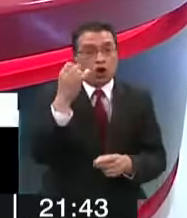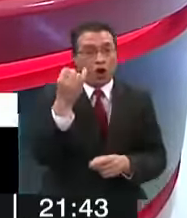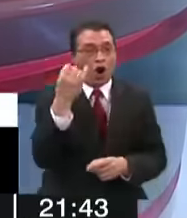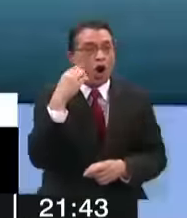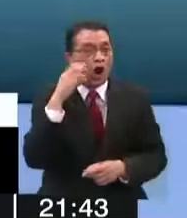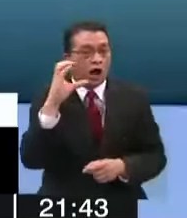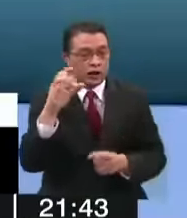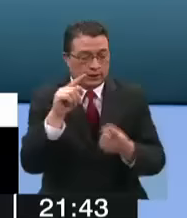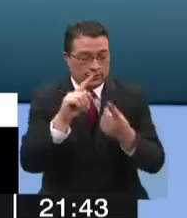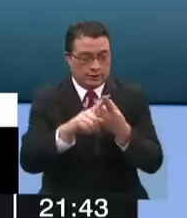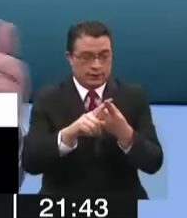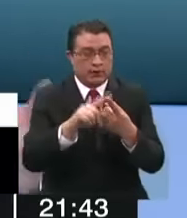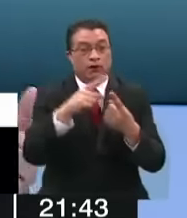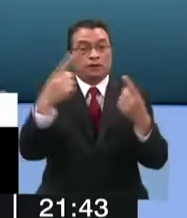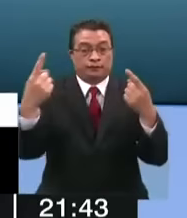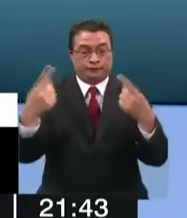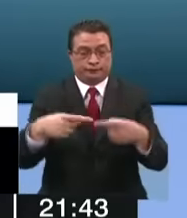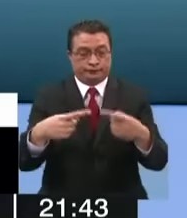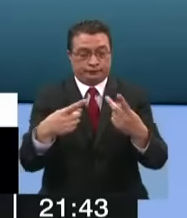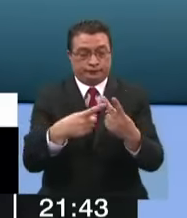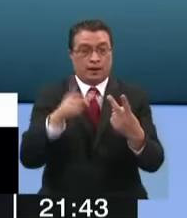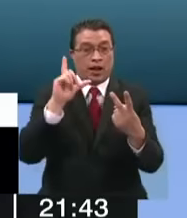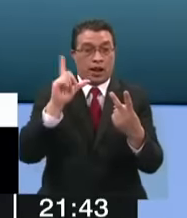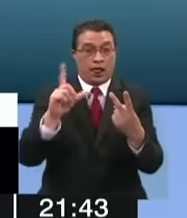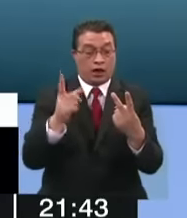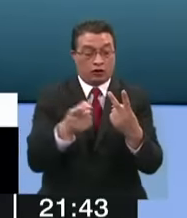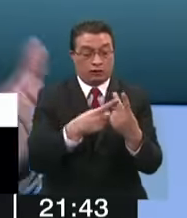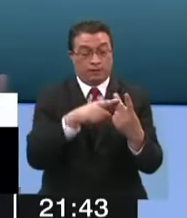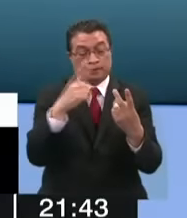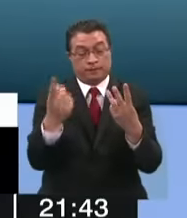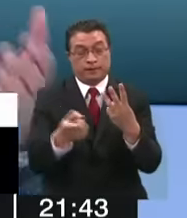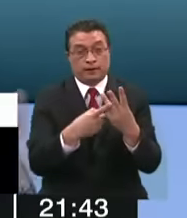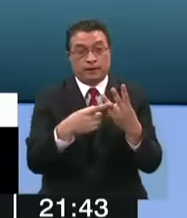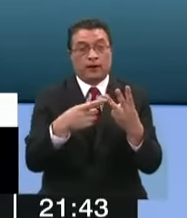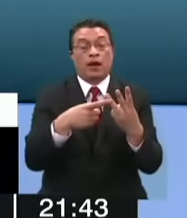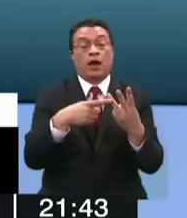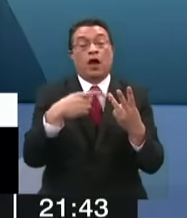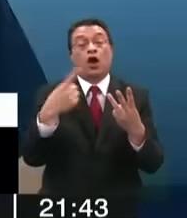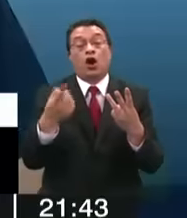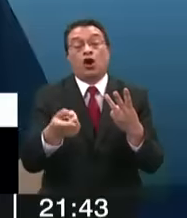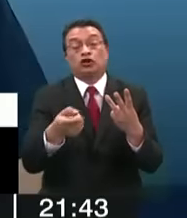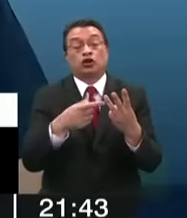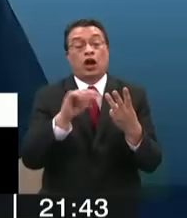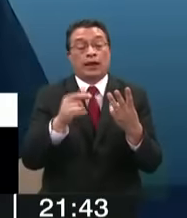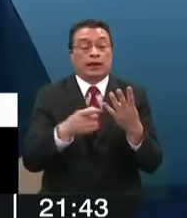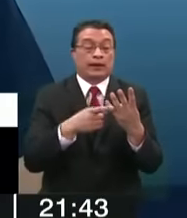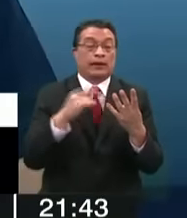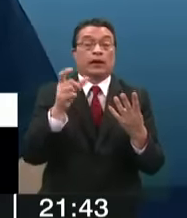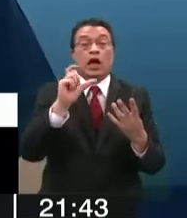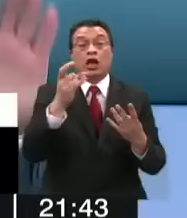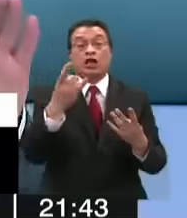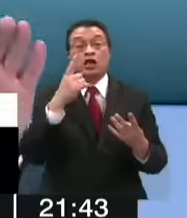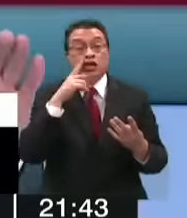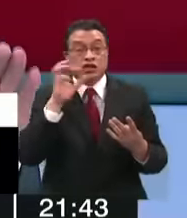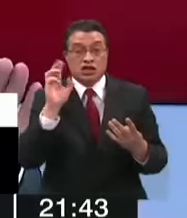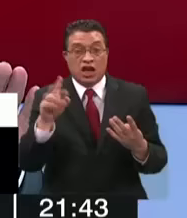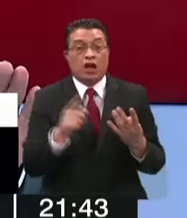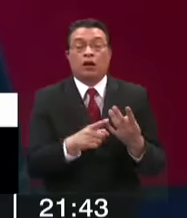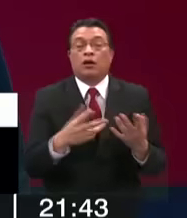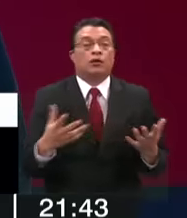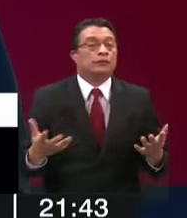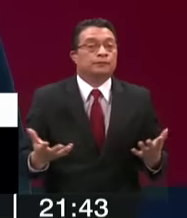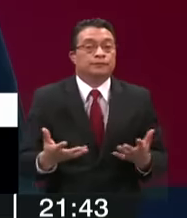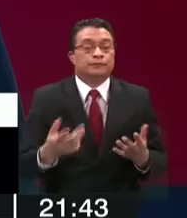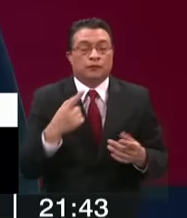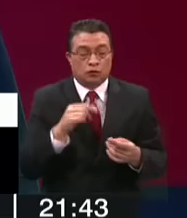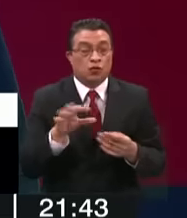hablando de ella, para enfrentar eventualmente a Ricardo Lagos, a Atria o Insulza y Alejandro Guillé, que es yo el creo que está segundo ahí? Una vez